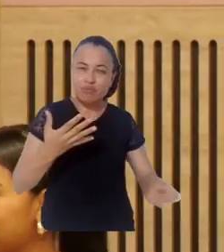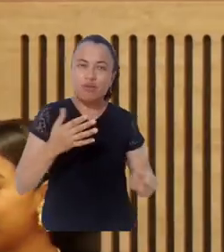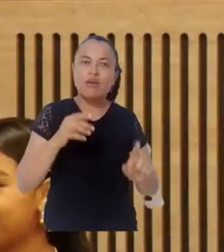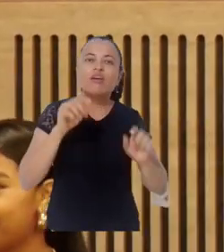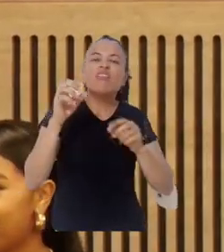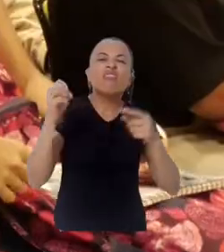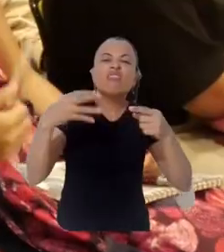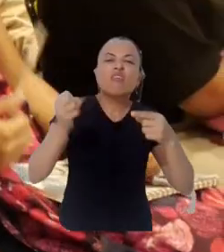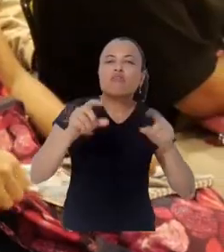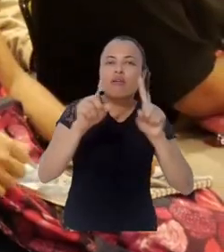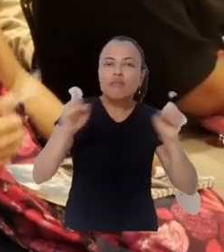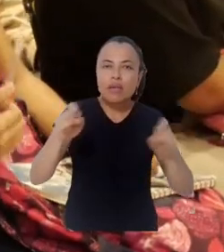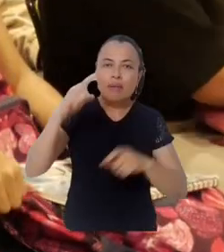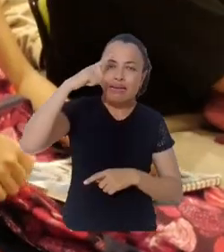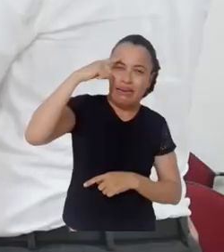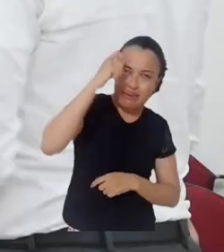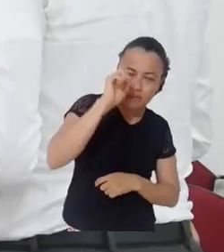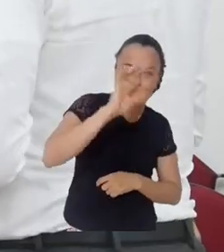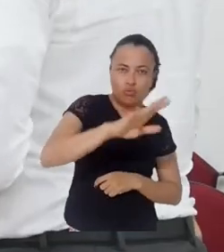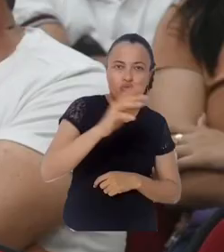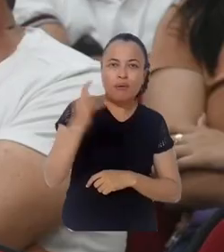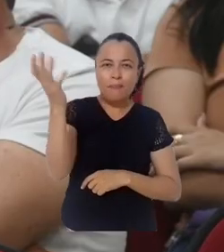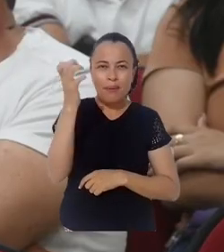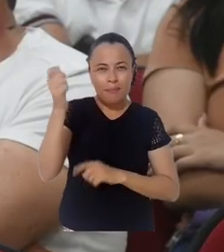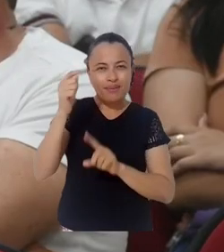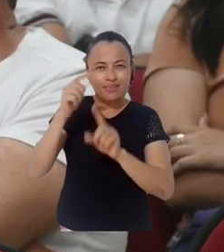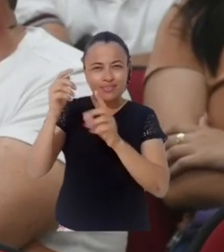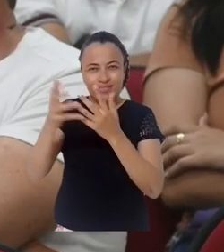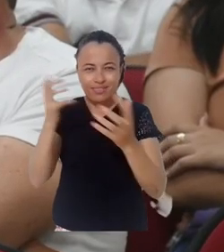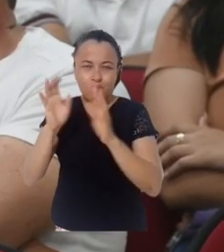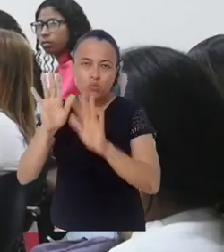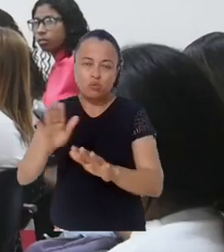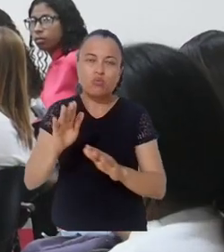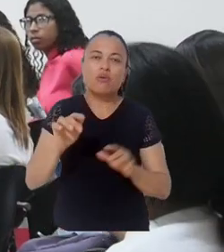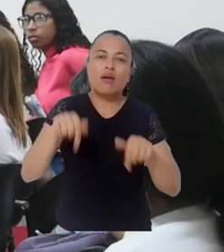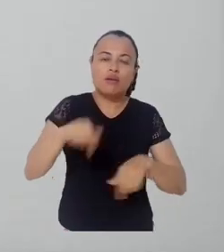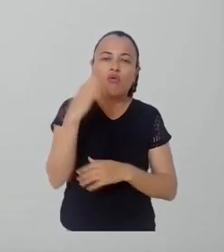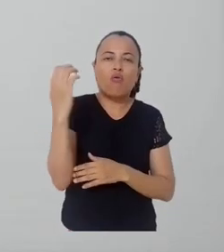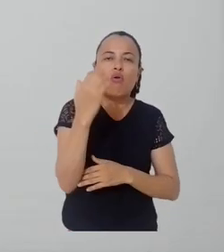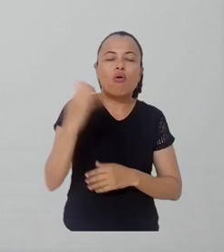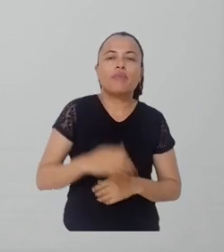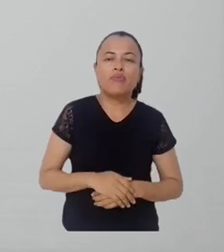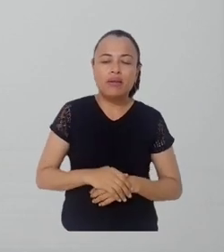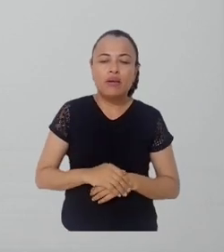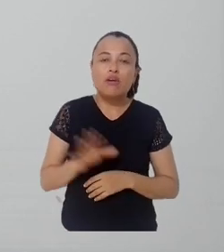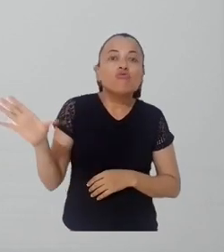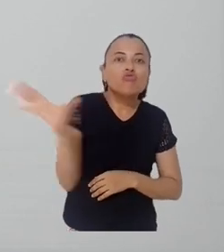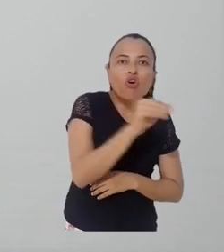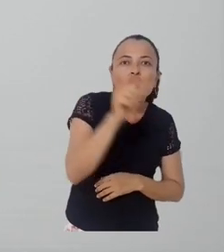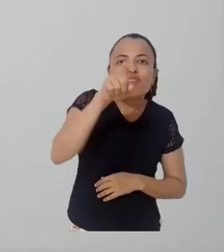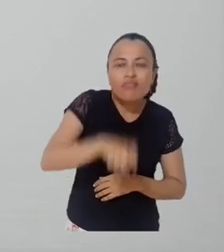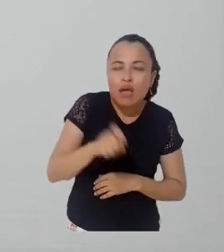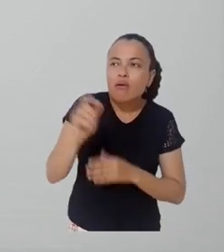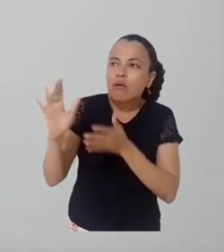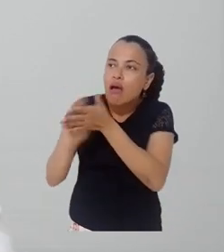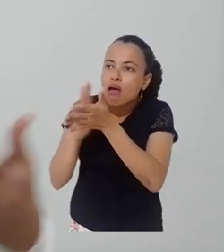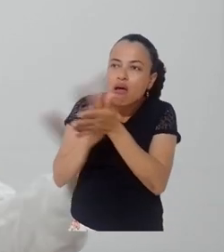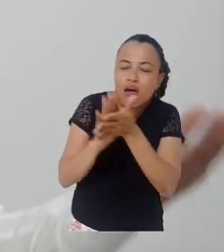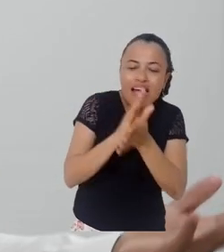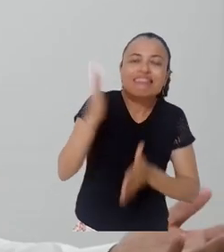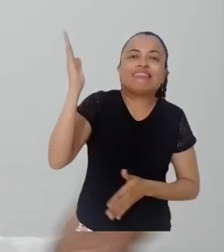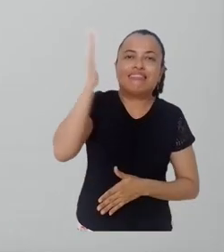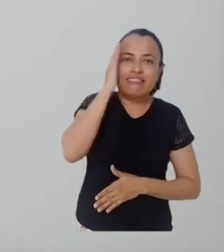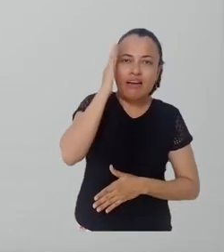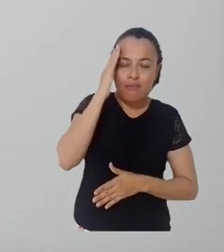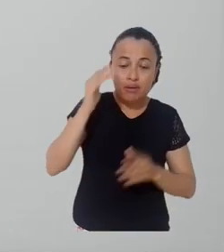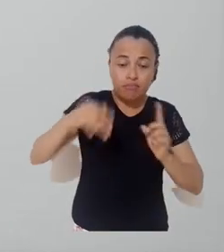Experiencias Significativas y la conferencia Retos en la Reforma Pensional en el País. Consideramos todos debemos estar enterados. ¿Y qué